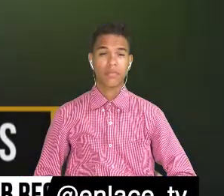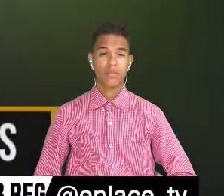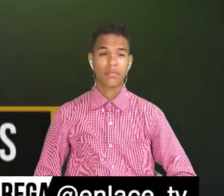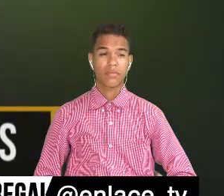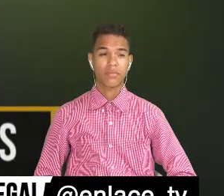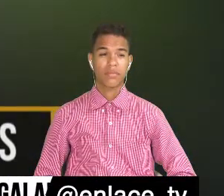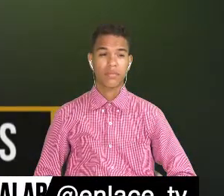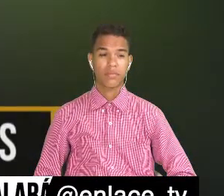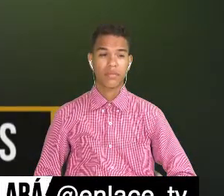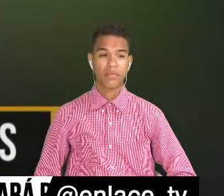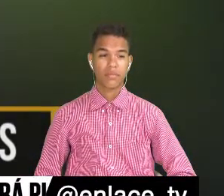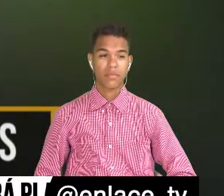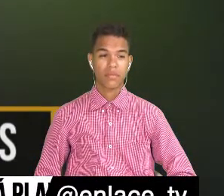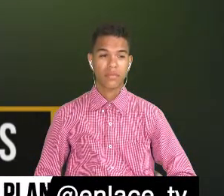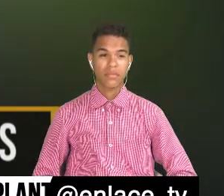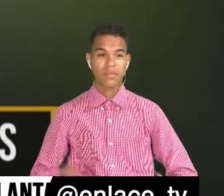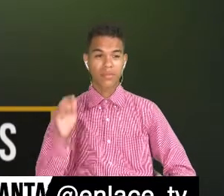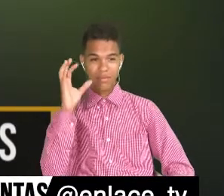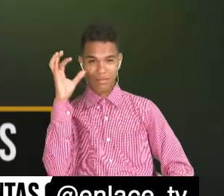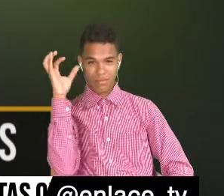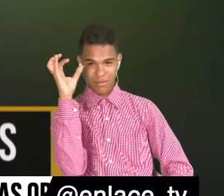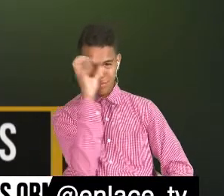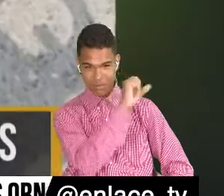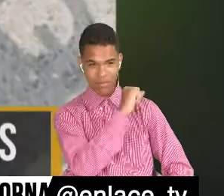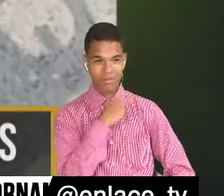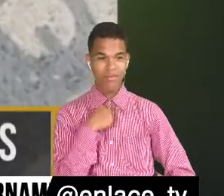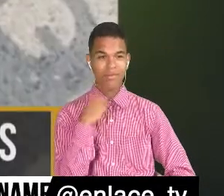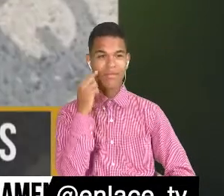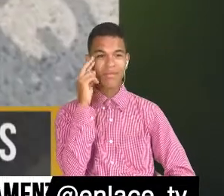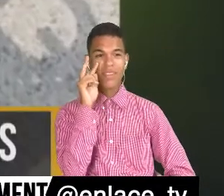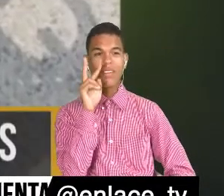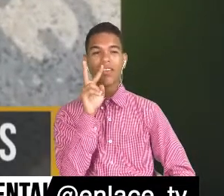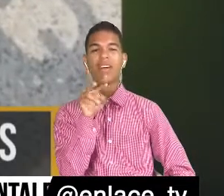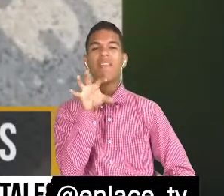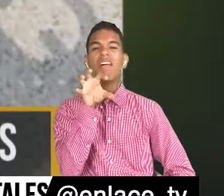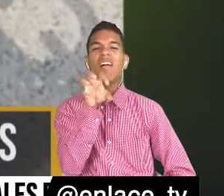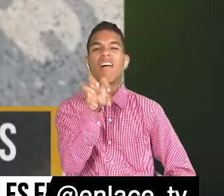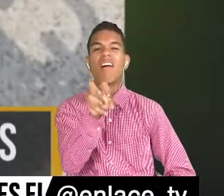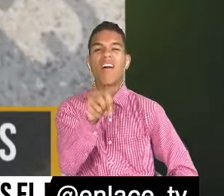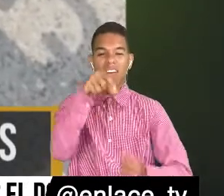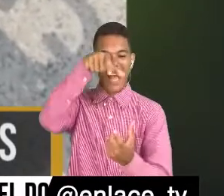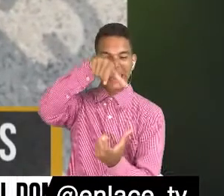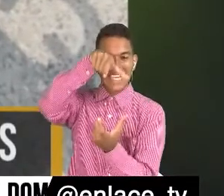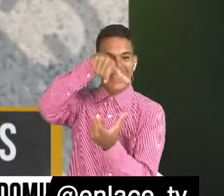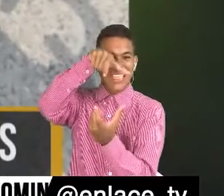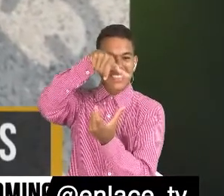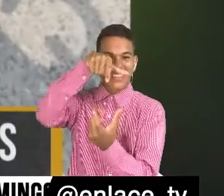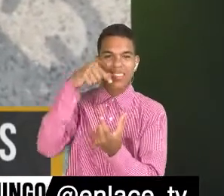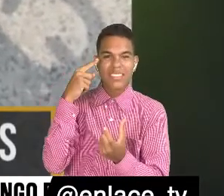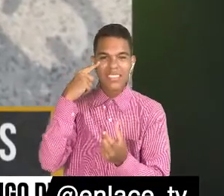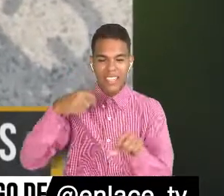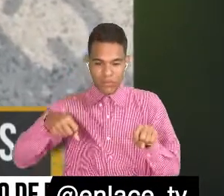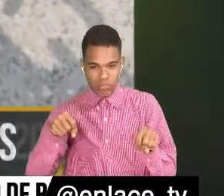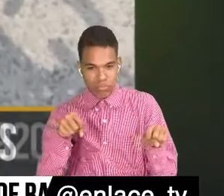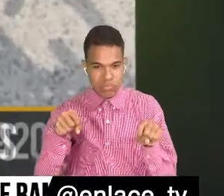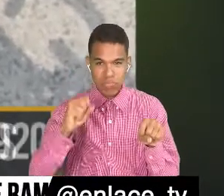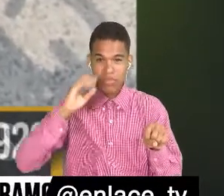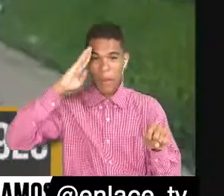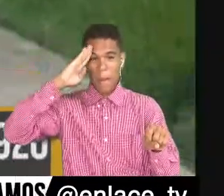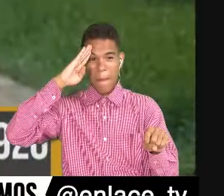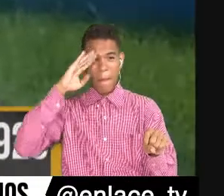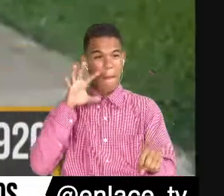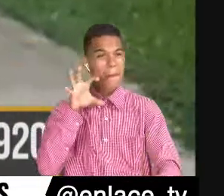Y este reportero ciudadano al cierre muestra cómo están desgastadas las llantas de las motocicletas que pertenecen a la policía de carreteras.